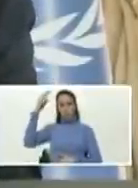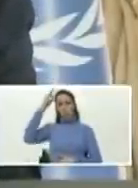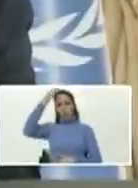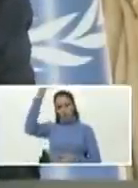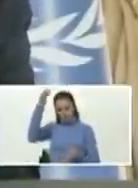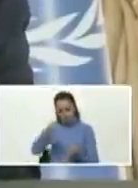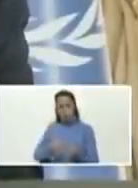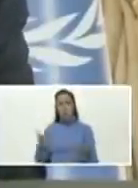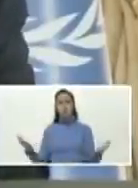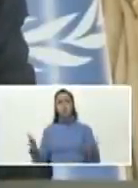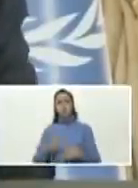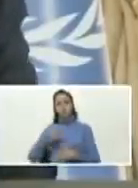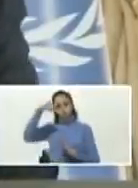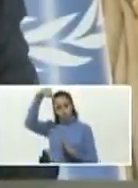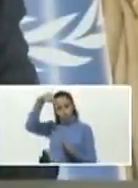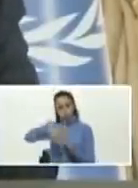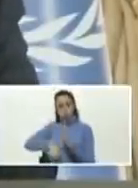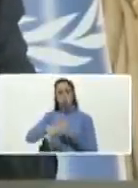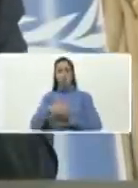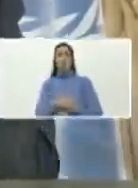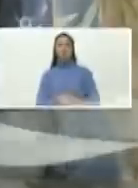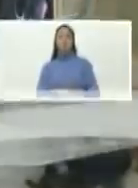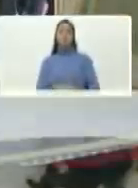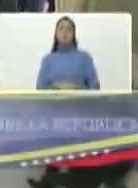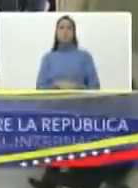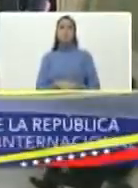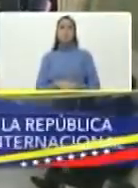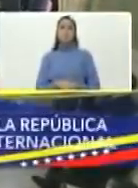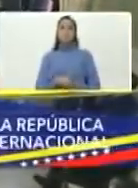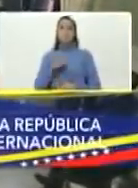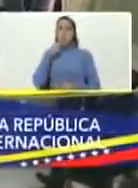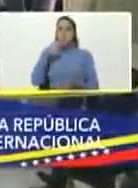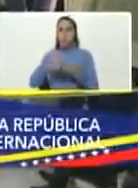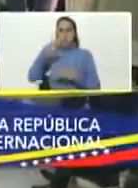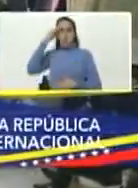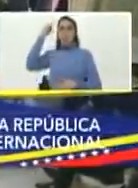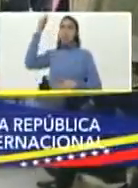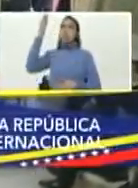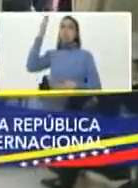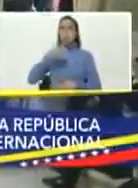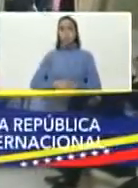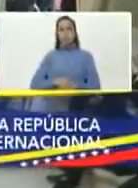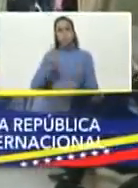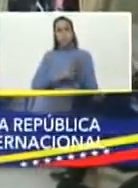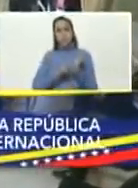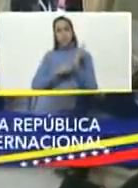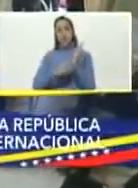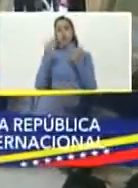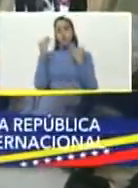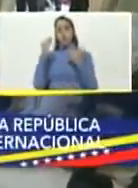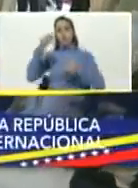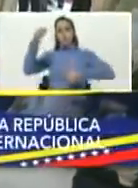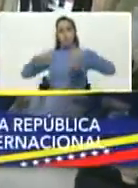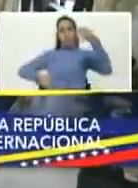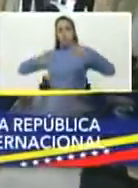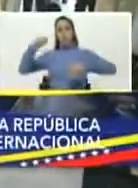un creyente profundo. En nombre de Dios pido la verdad, pido la justicia